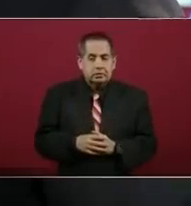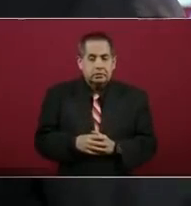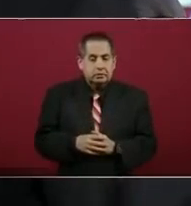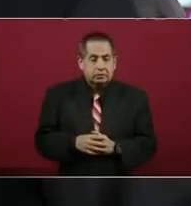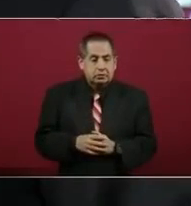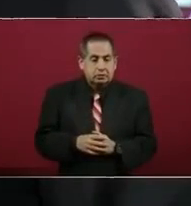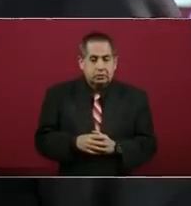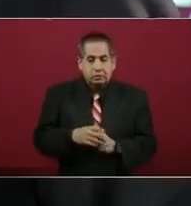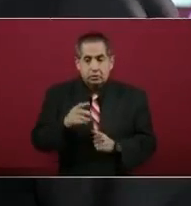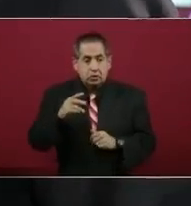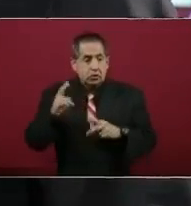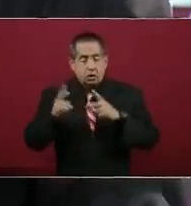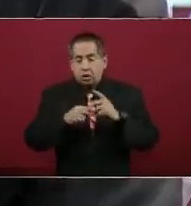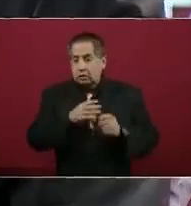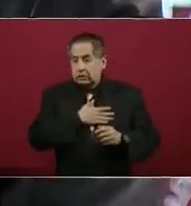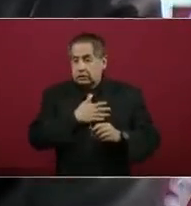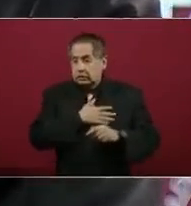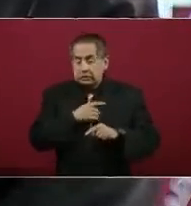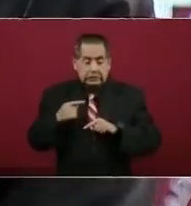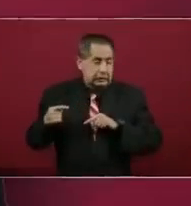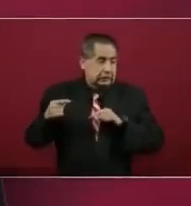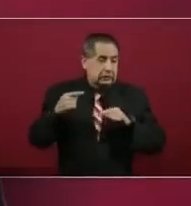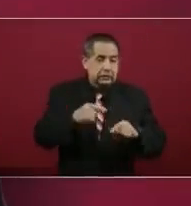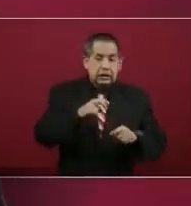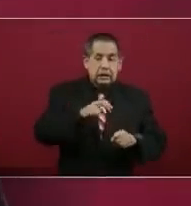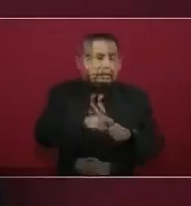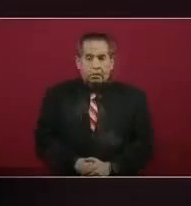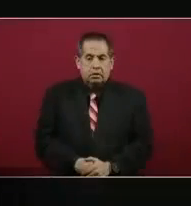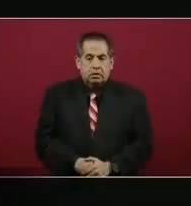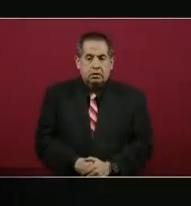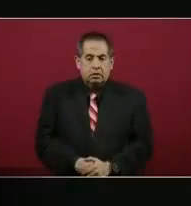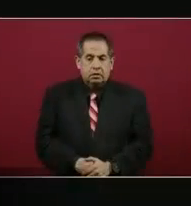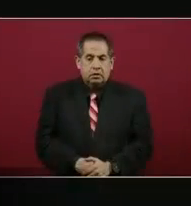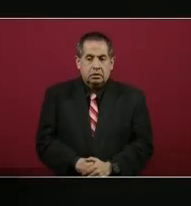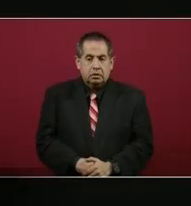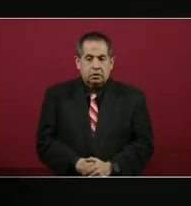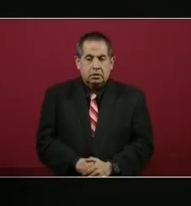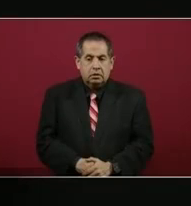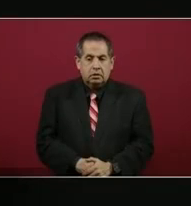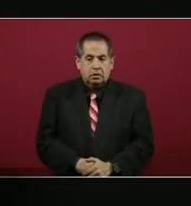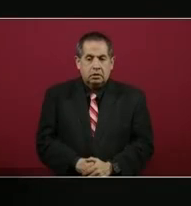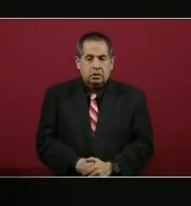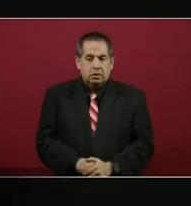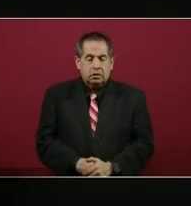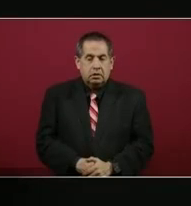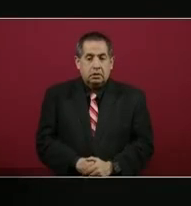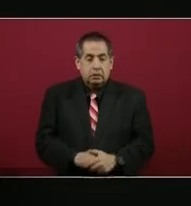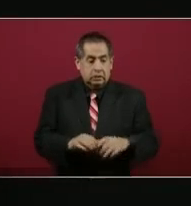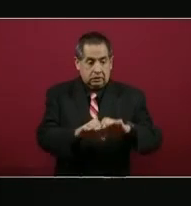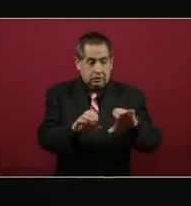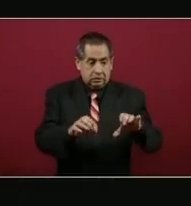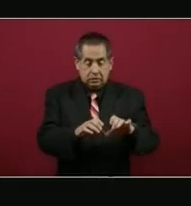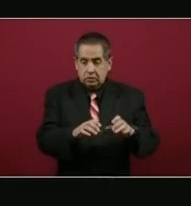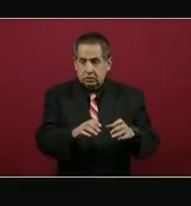se atendió una toma clandestina en Azcapotzalco. Nos pararon el ducto